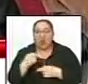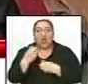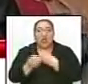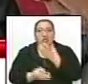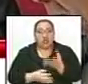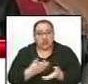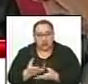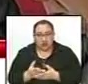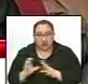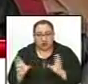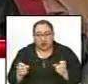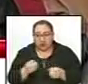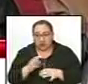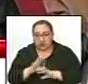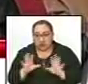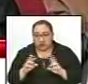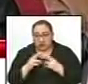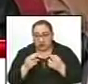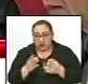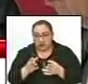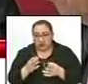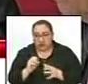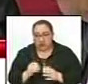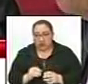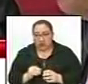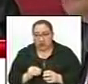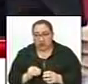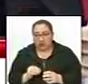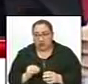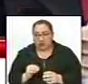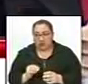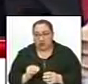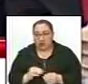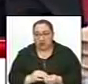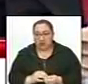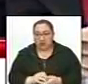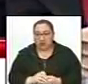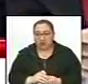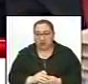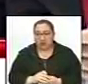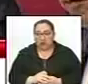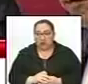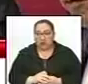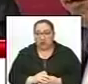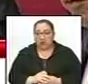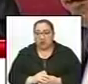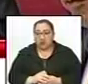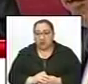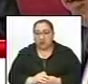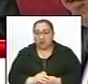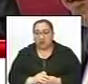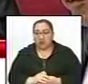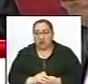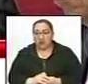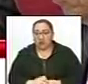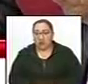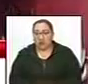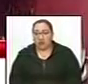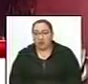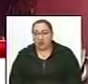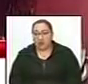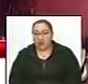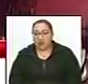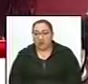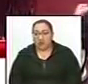recuento, yo voy a hacer un recuento de esta reunión. A eso me refería. No, si se ha sentido ofendida, disculpe por el tema blindaje.